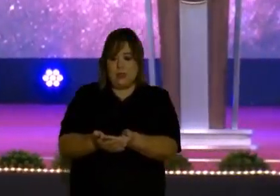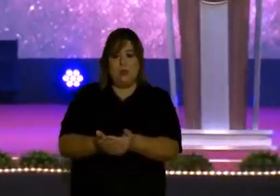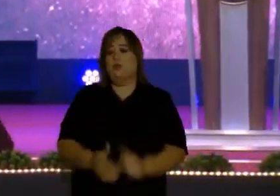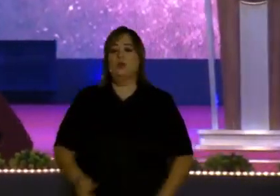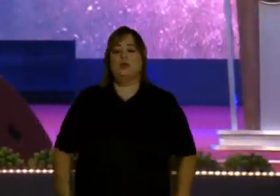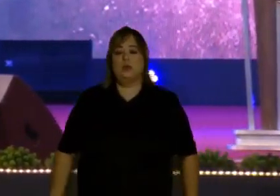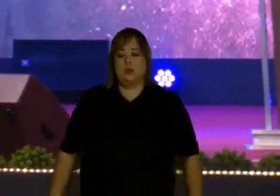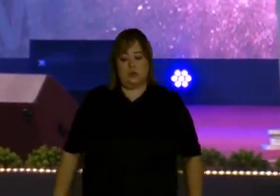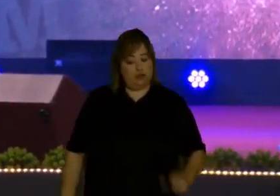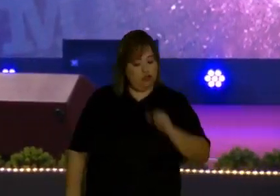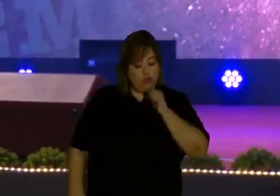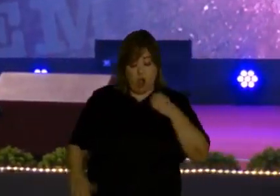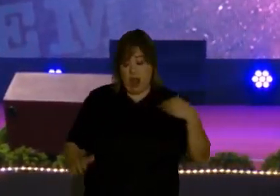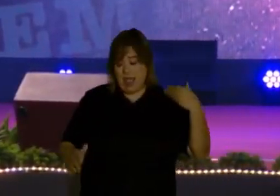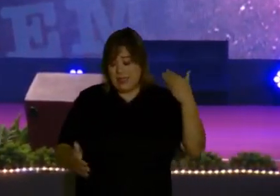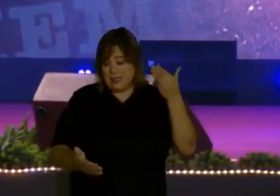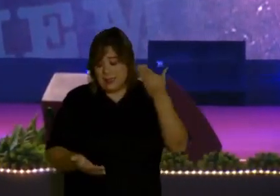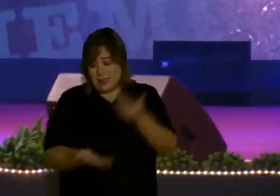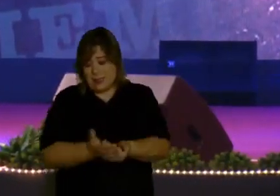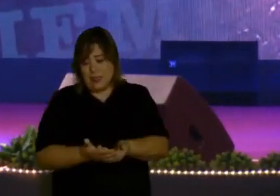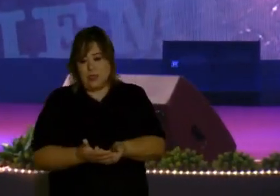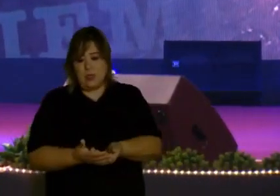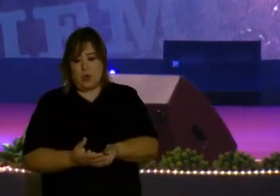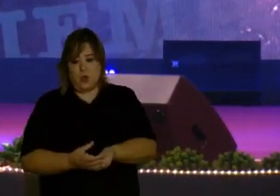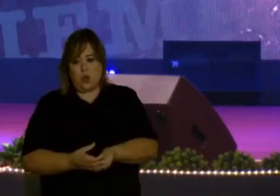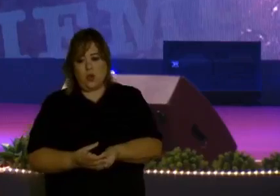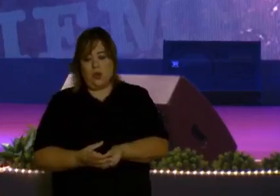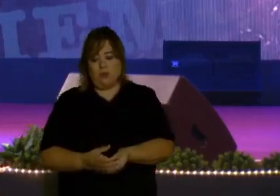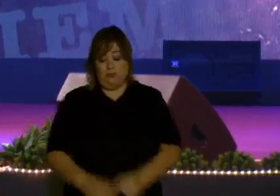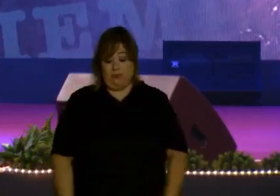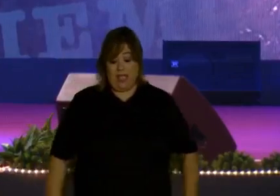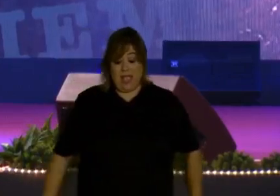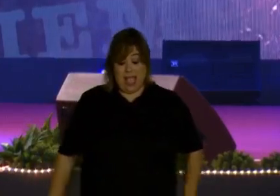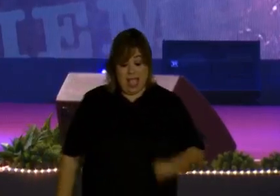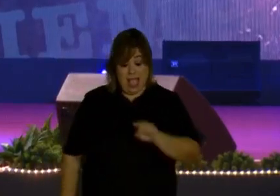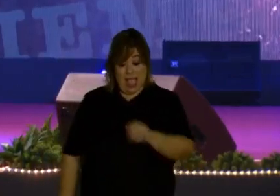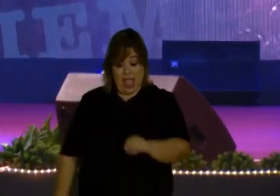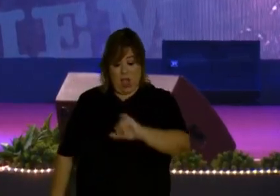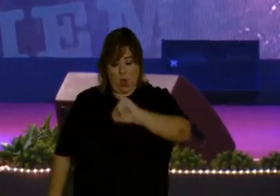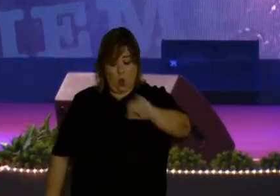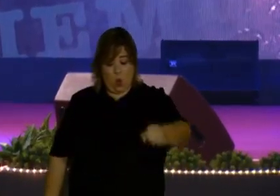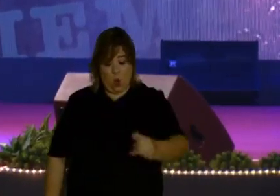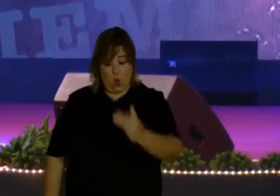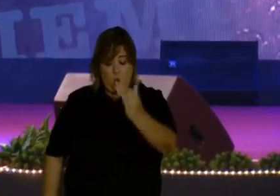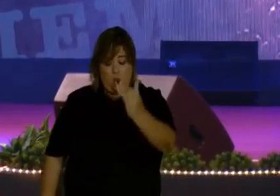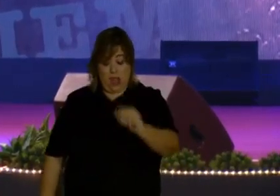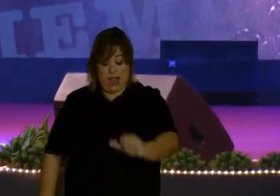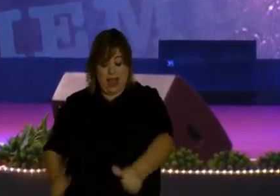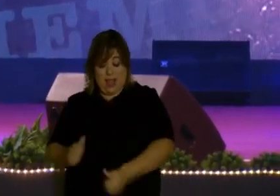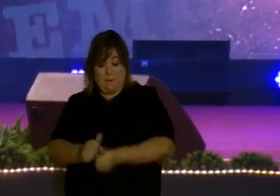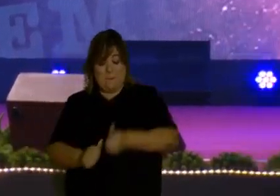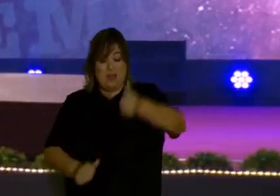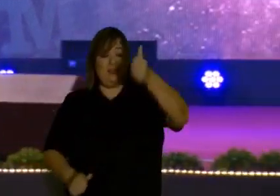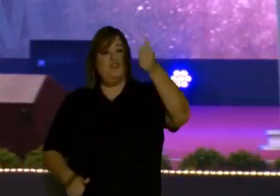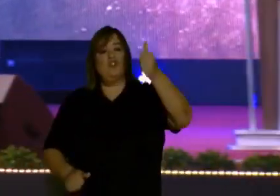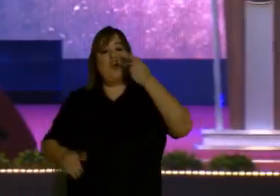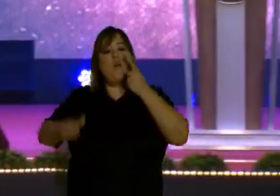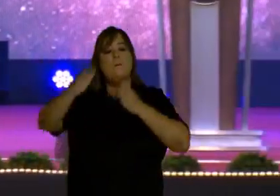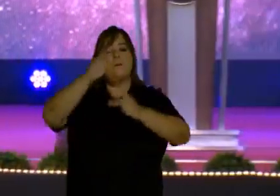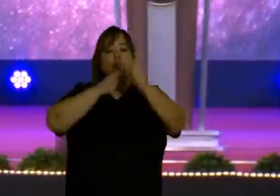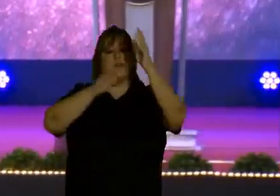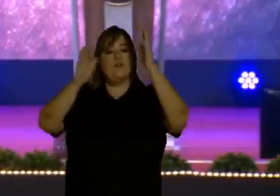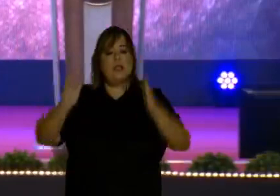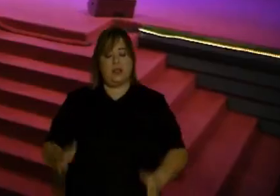que no había nacido hasta ese momento. Un profeta más grande que Juan el Bautista, que no hizo un solo milagro.